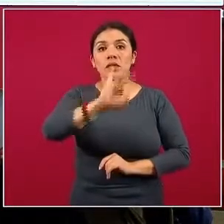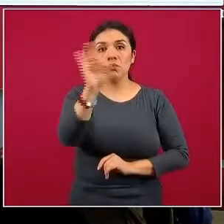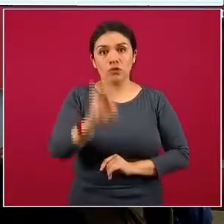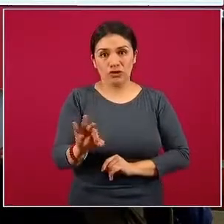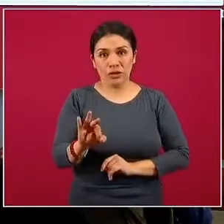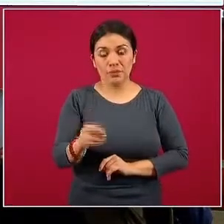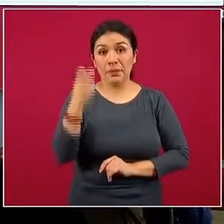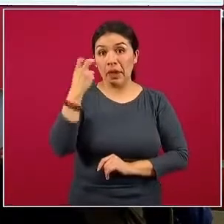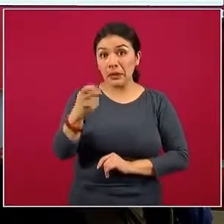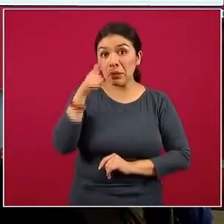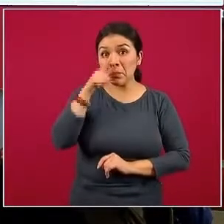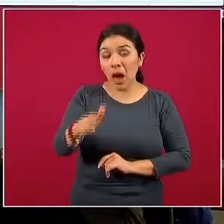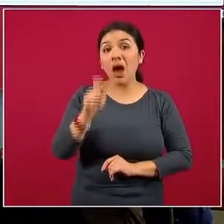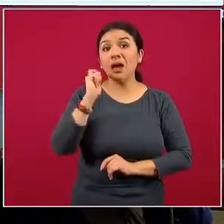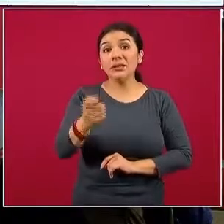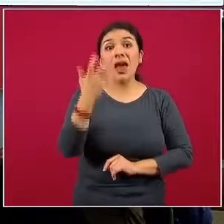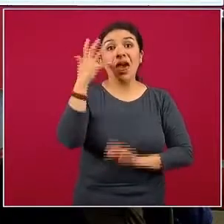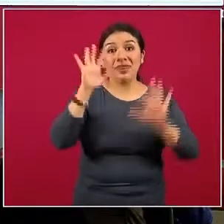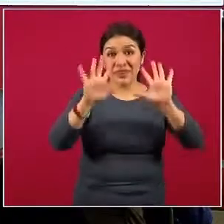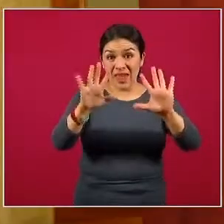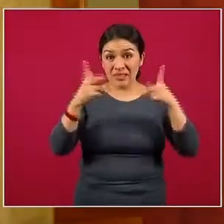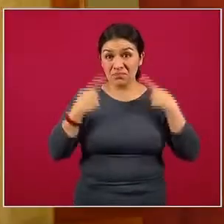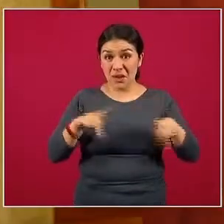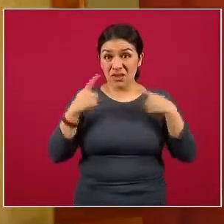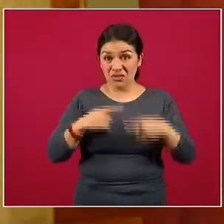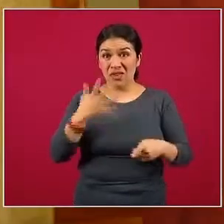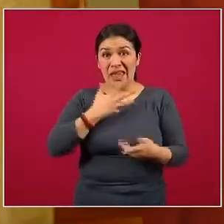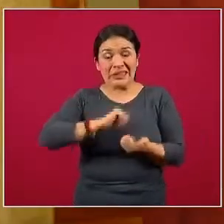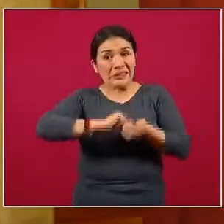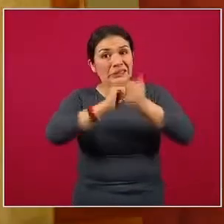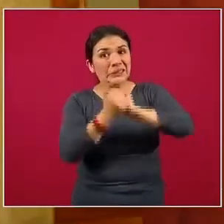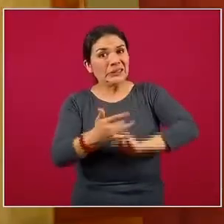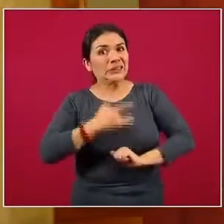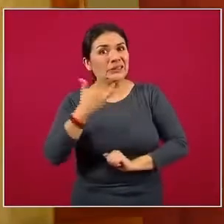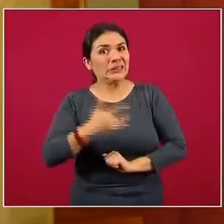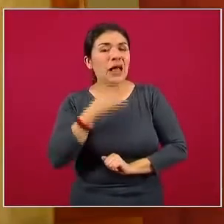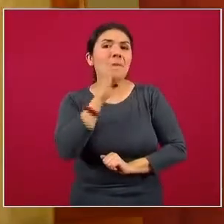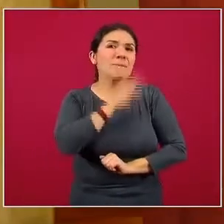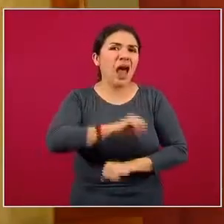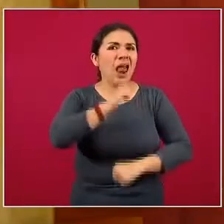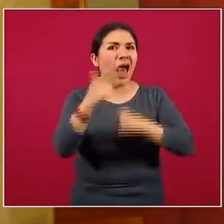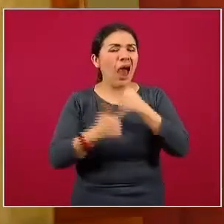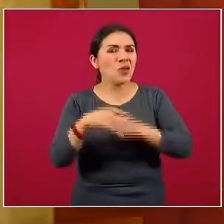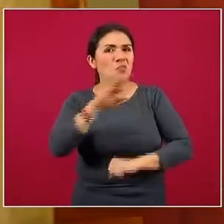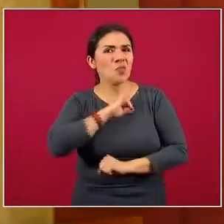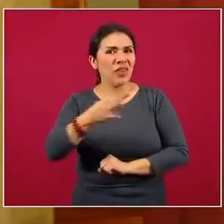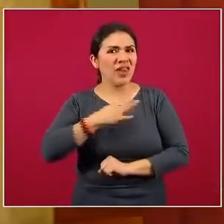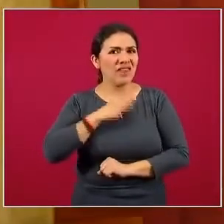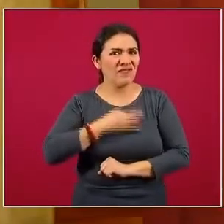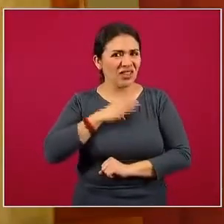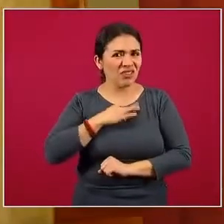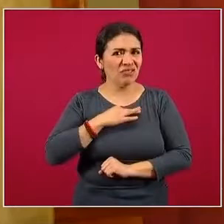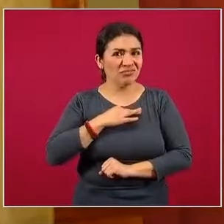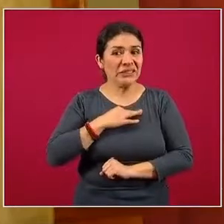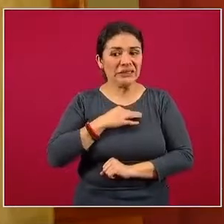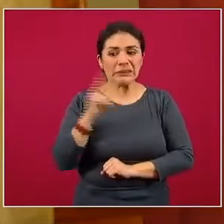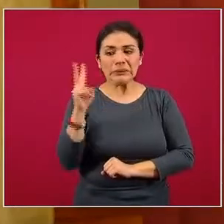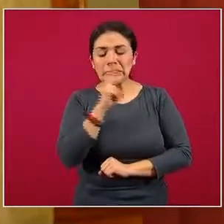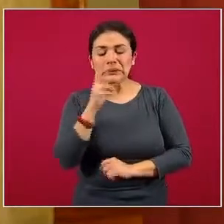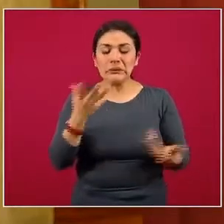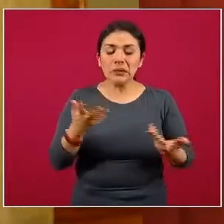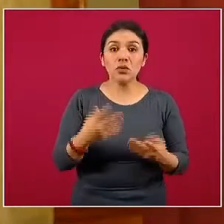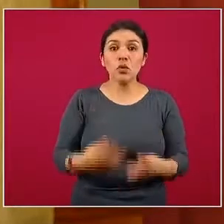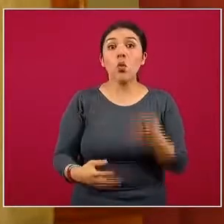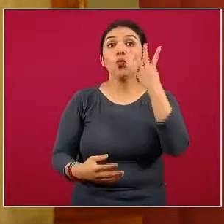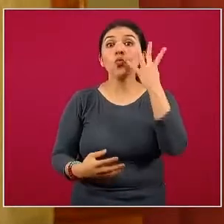Esto quiere decir que de cada 10 personas que están desarrollando signos y síntomas de una infección respiratoria aguda,